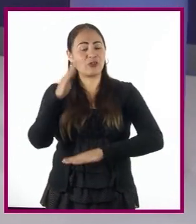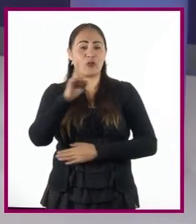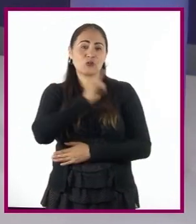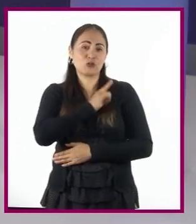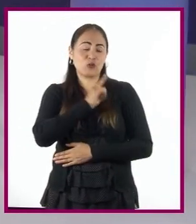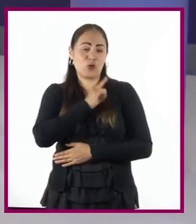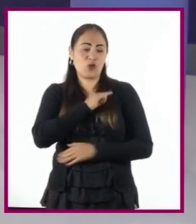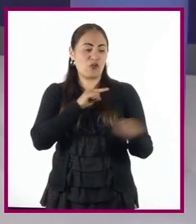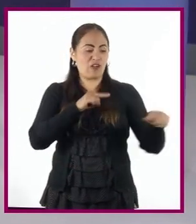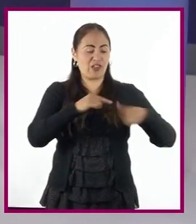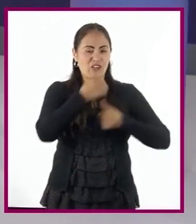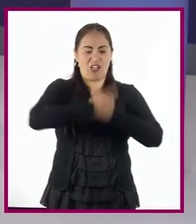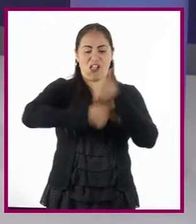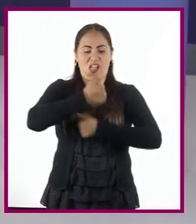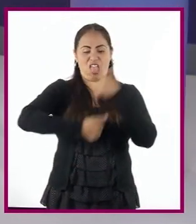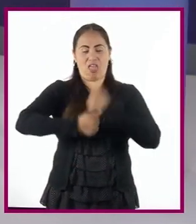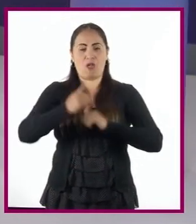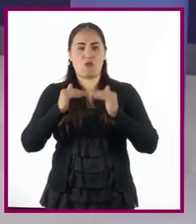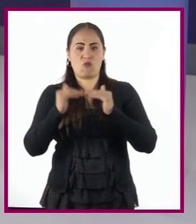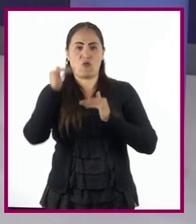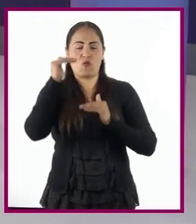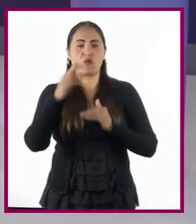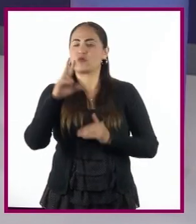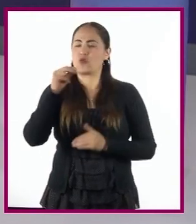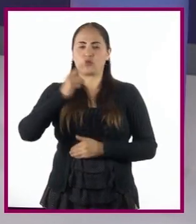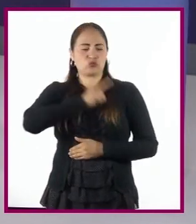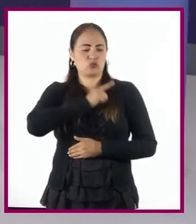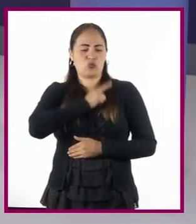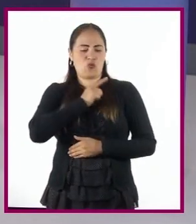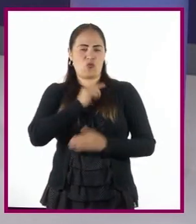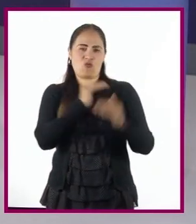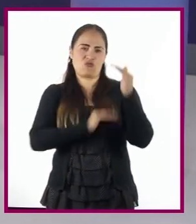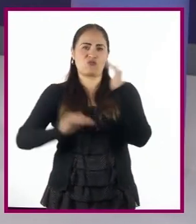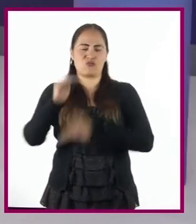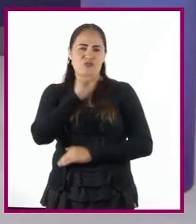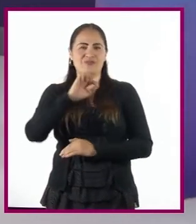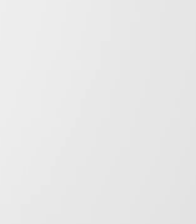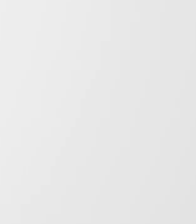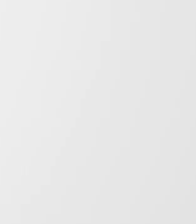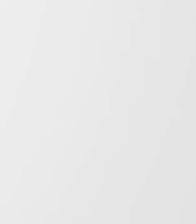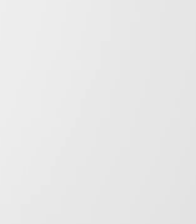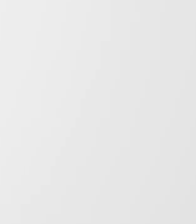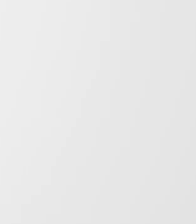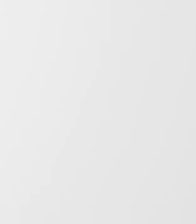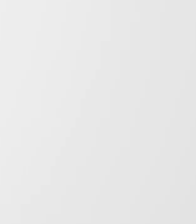se logra superando a los demás, sino superándose a sí mismo. ¡Hasta pronto!